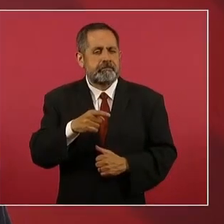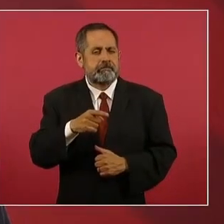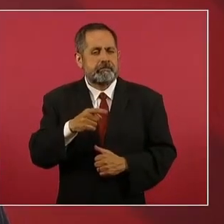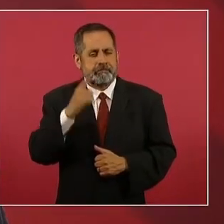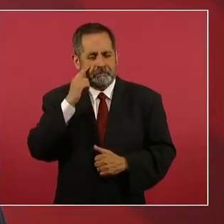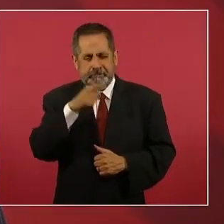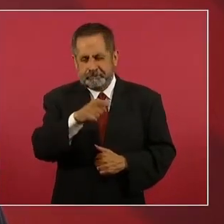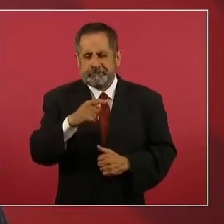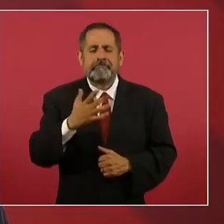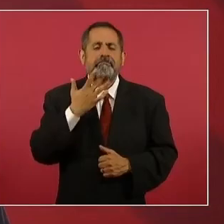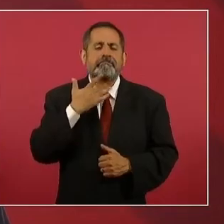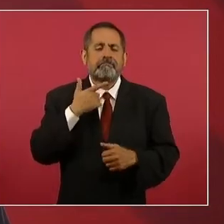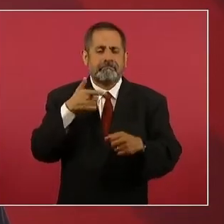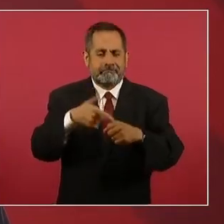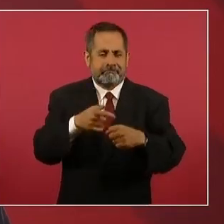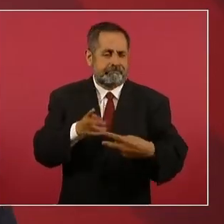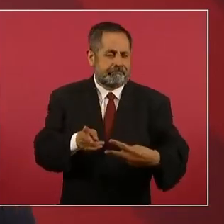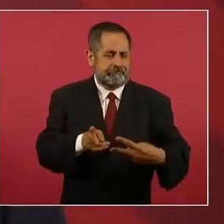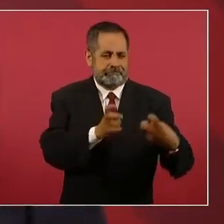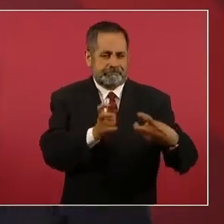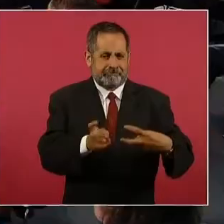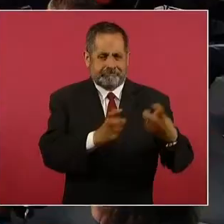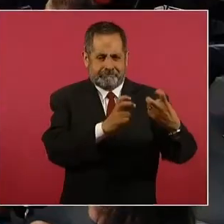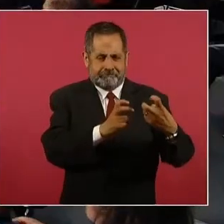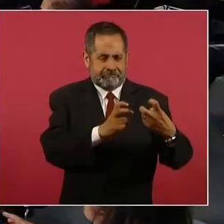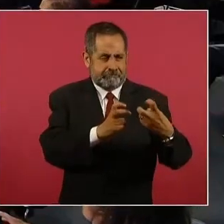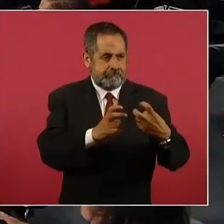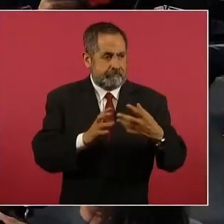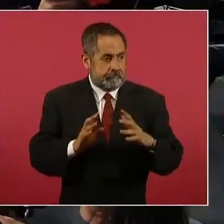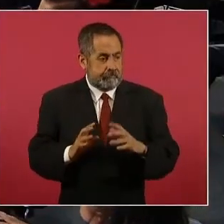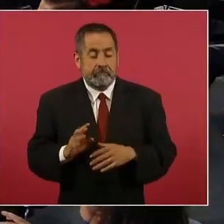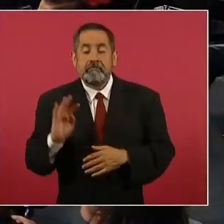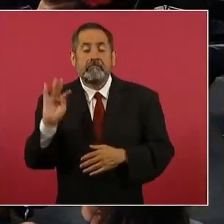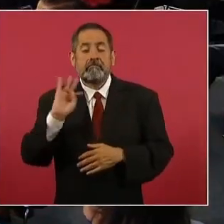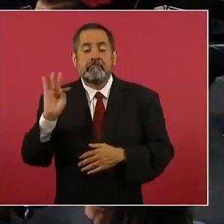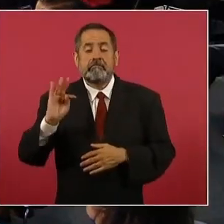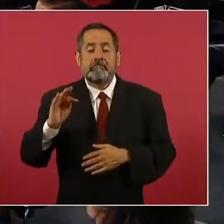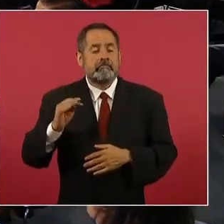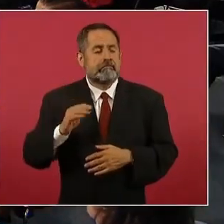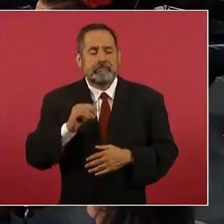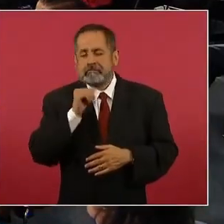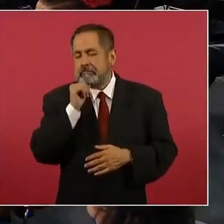de combustibles, a ver si no está la nota